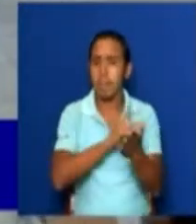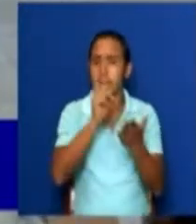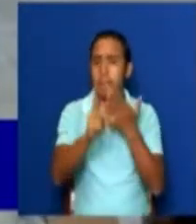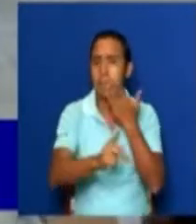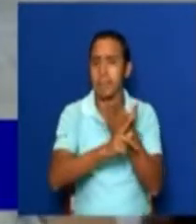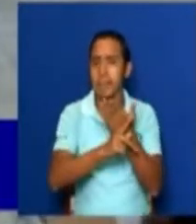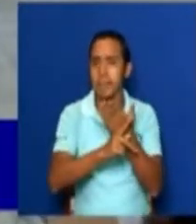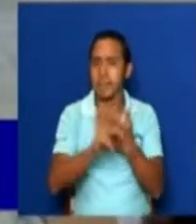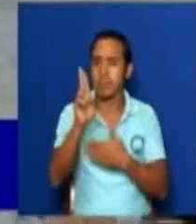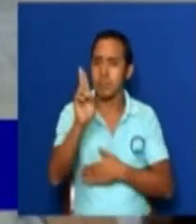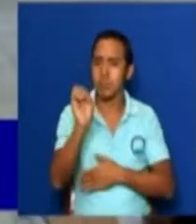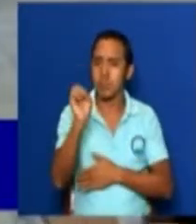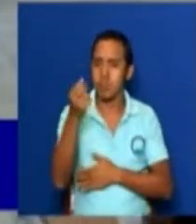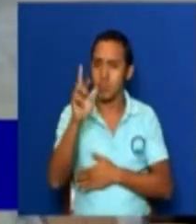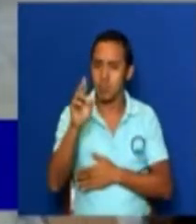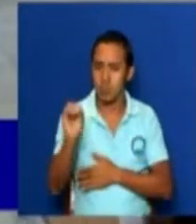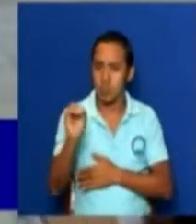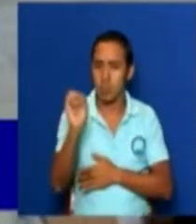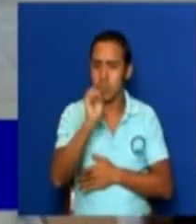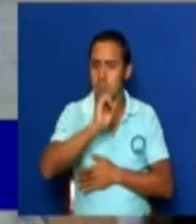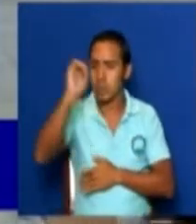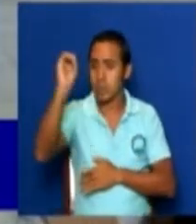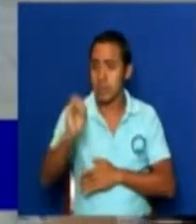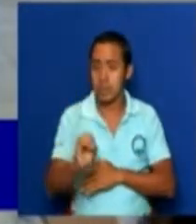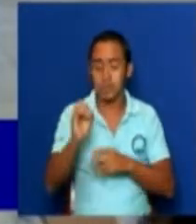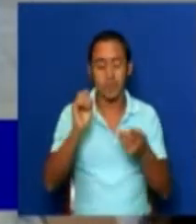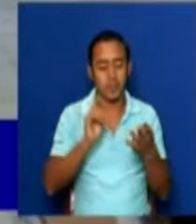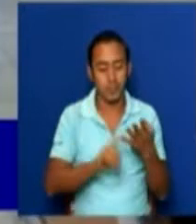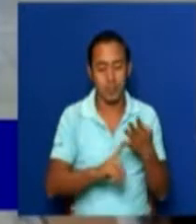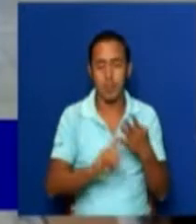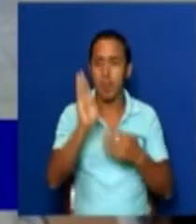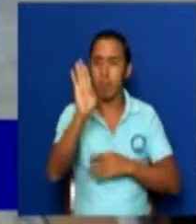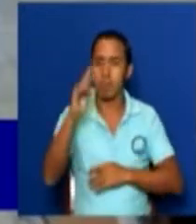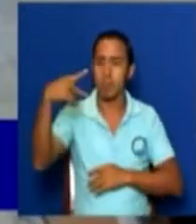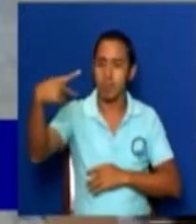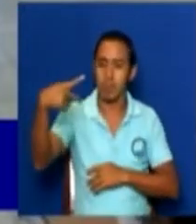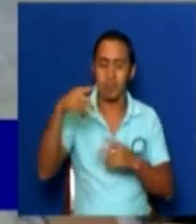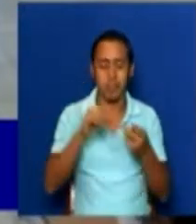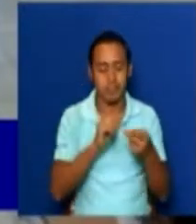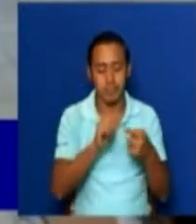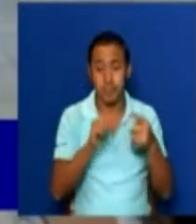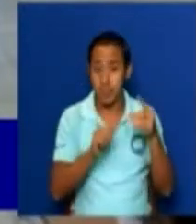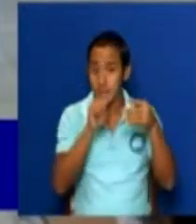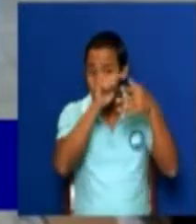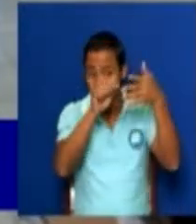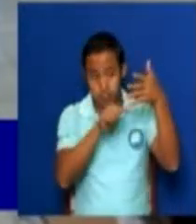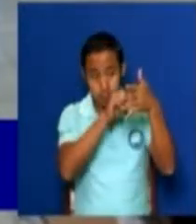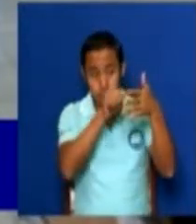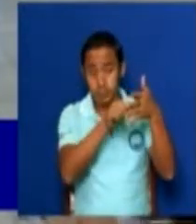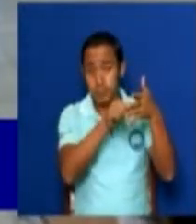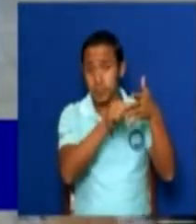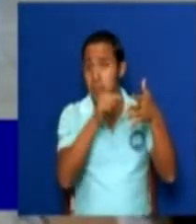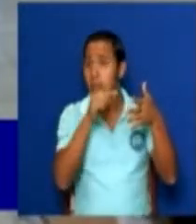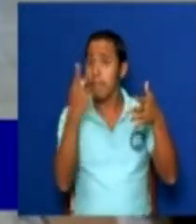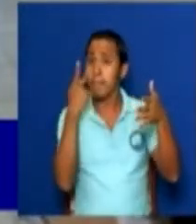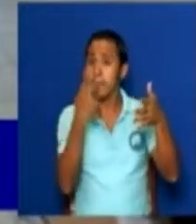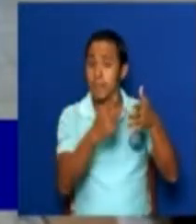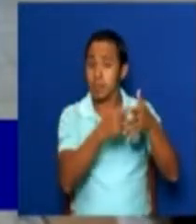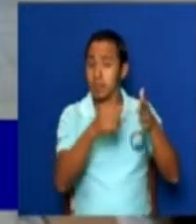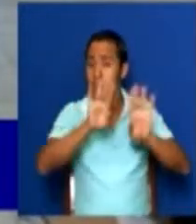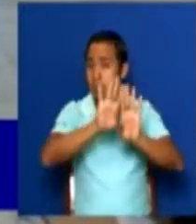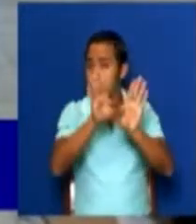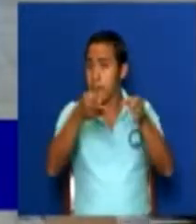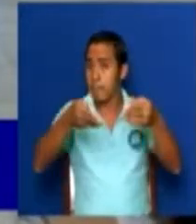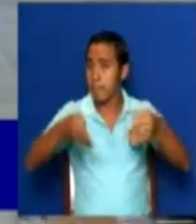Cero, programa Bono Productivo. Estos programas reconocen el potencial de las mujeres que